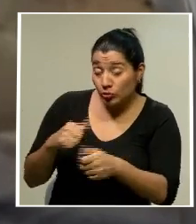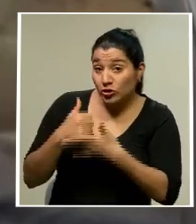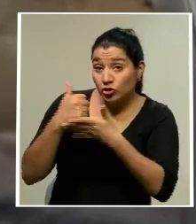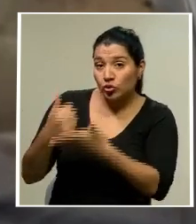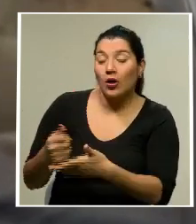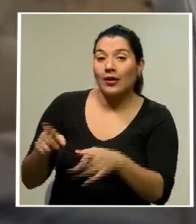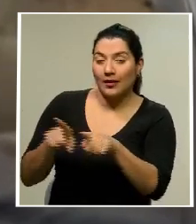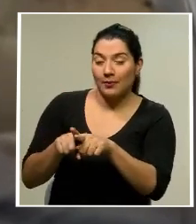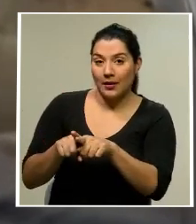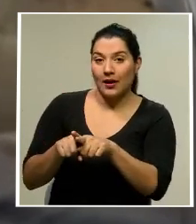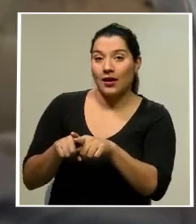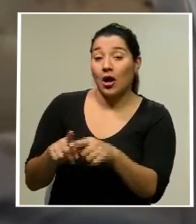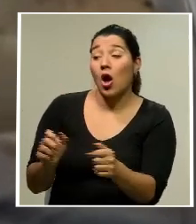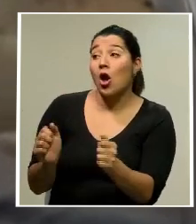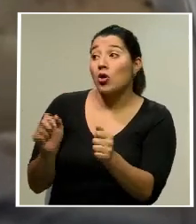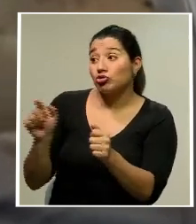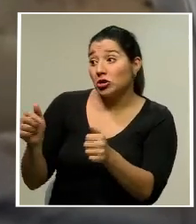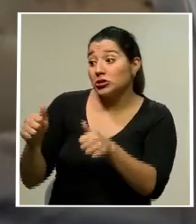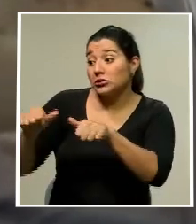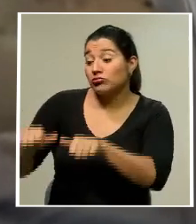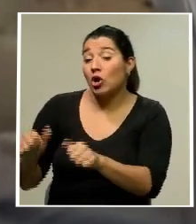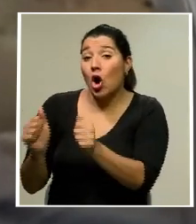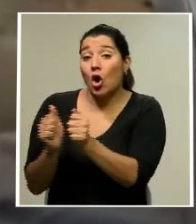también con la auditoría del CONAVI,